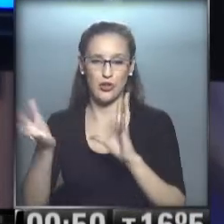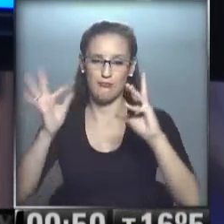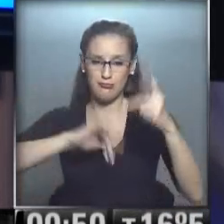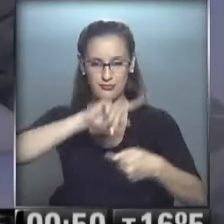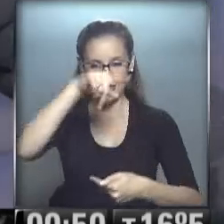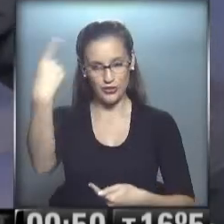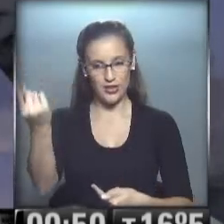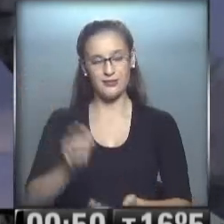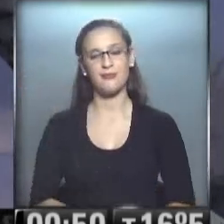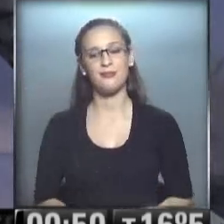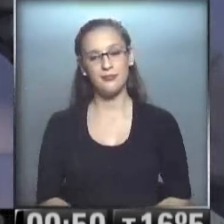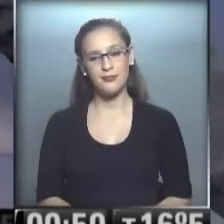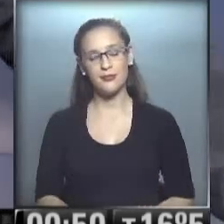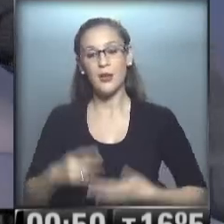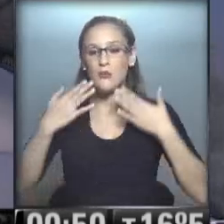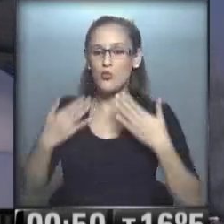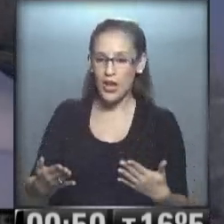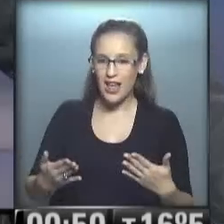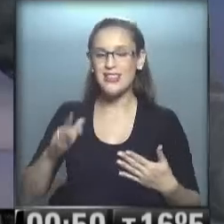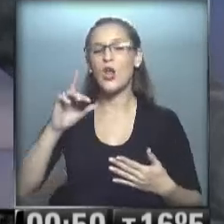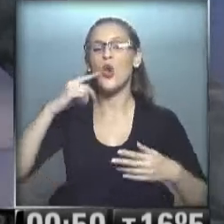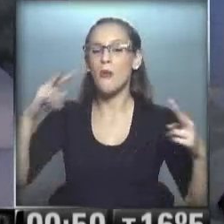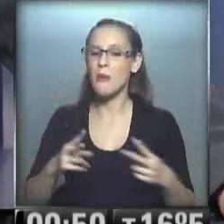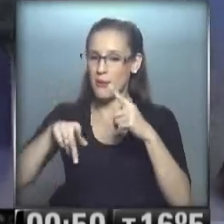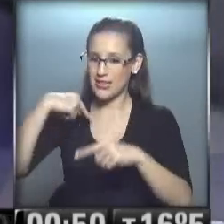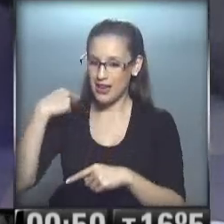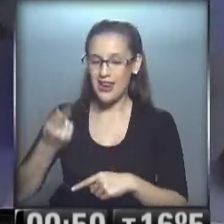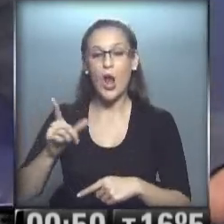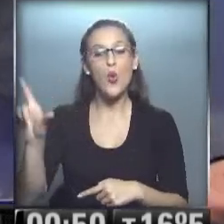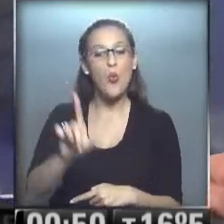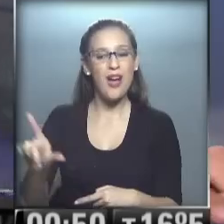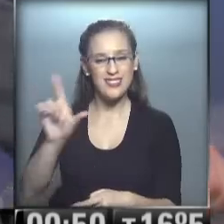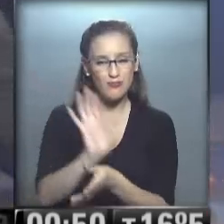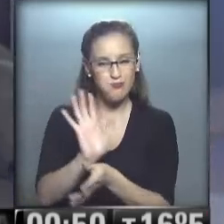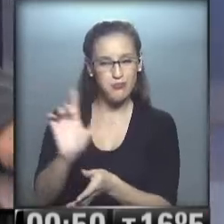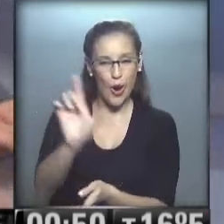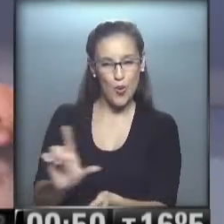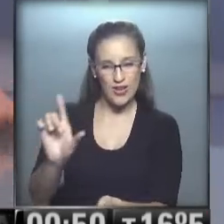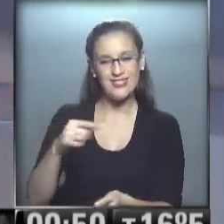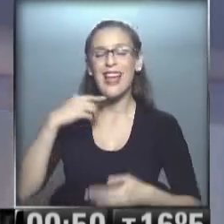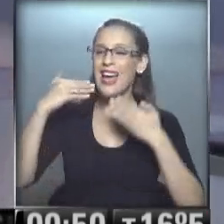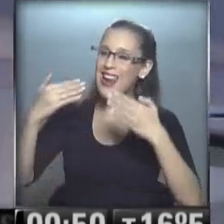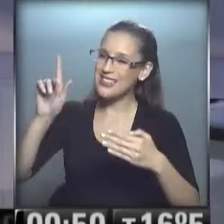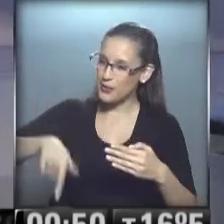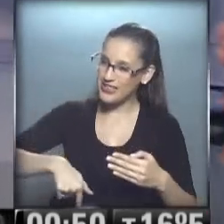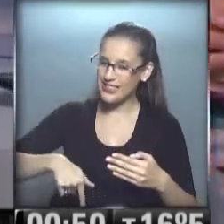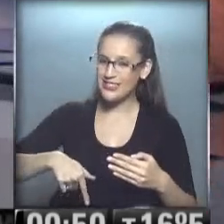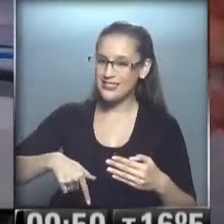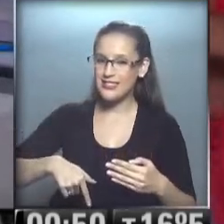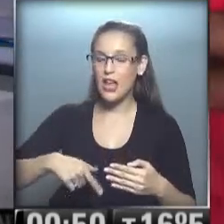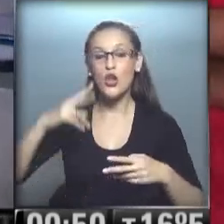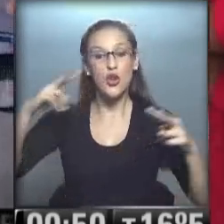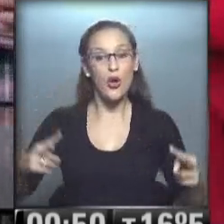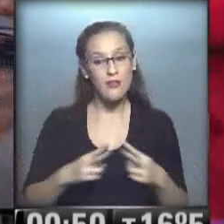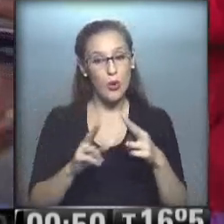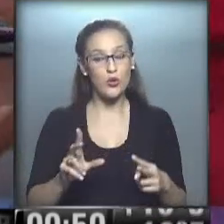Nacional. Muchísimas gracias, Lucas. Hasta mañana. Esteban Mañani, gracias por venir. Muy buenas noches. Nos vemos la semana que viene.